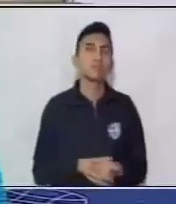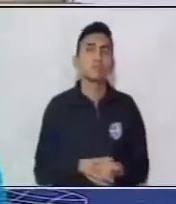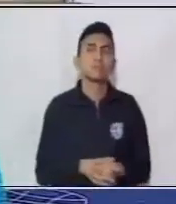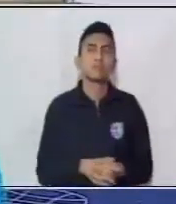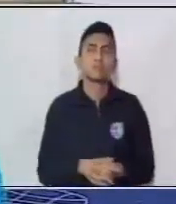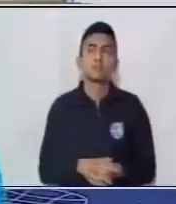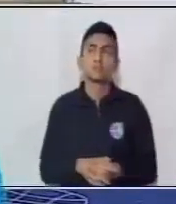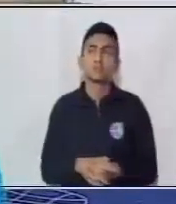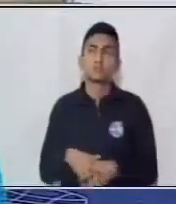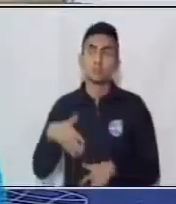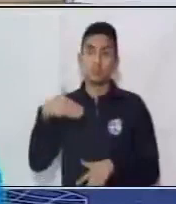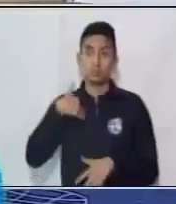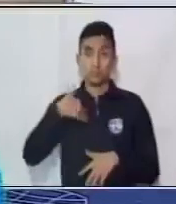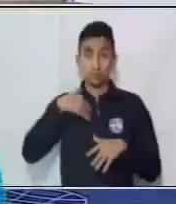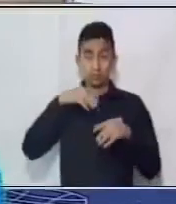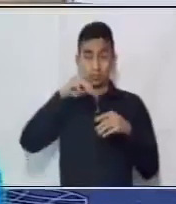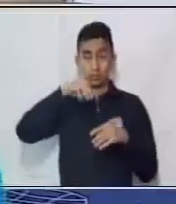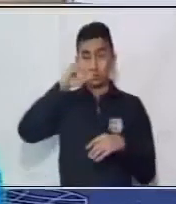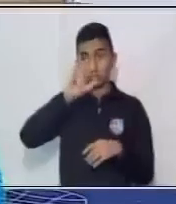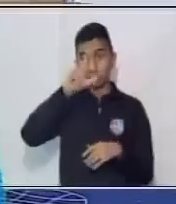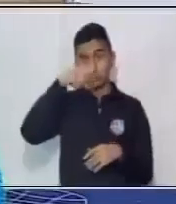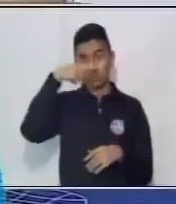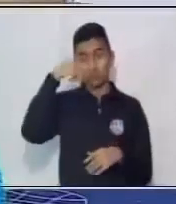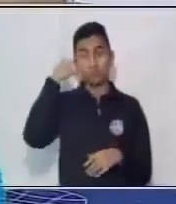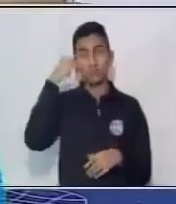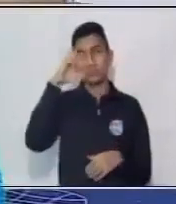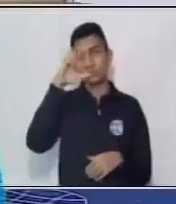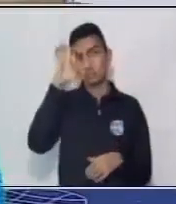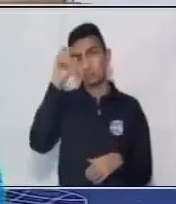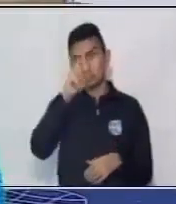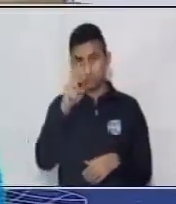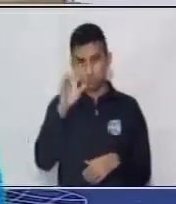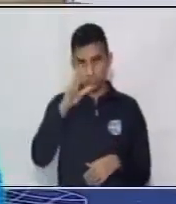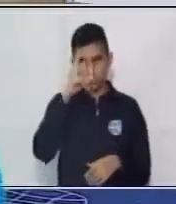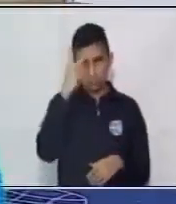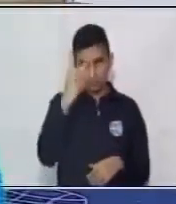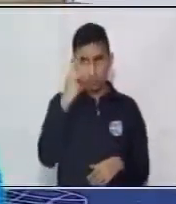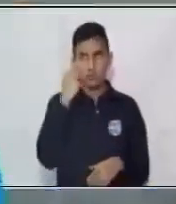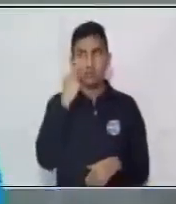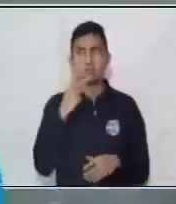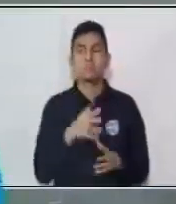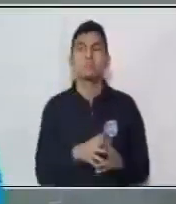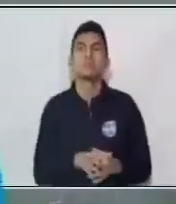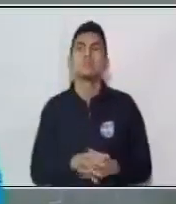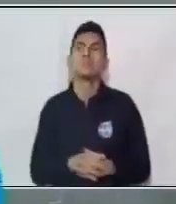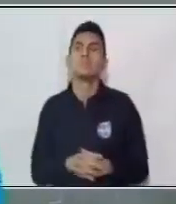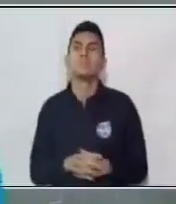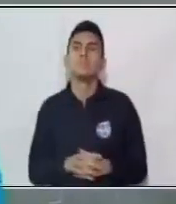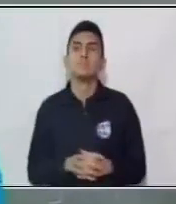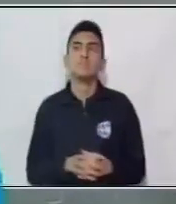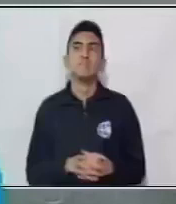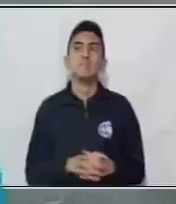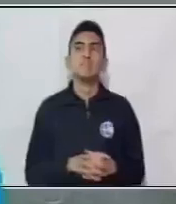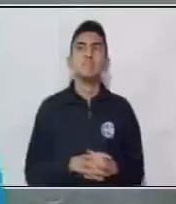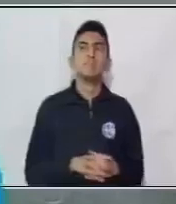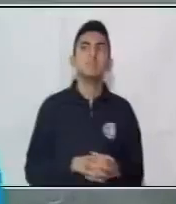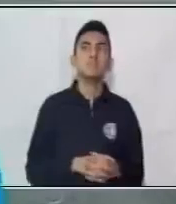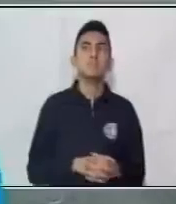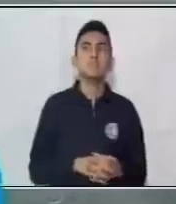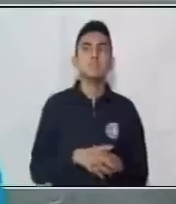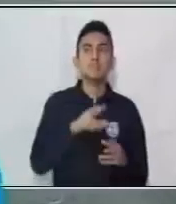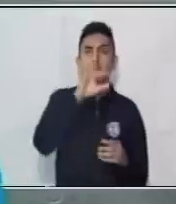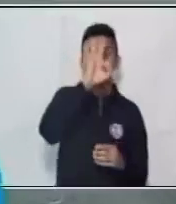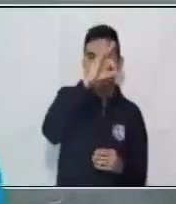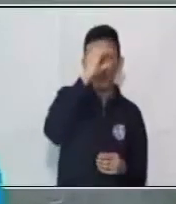Entonces aparecen acá que los múltiplos de 2, que fueron los que nosotros sacamos acá al principio, son múltiplos de 2, está